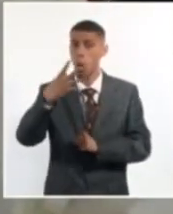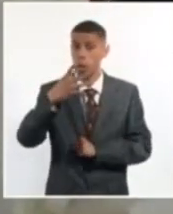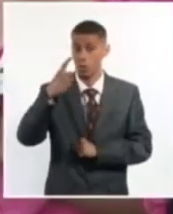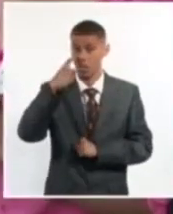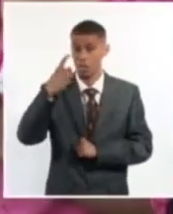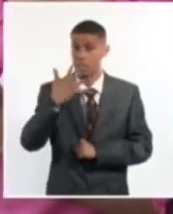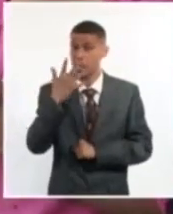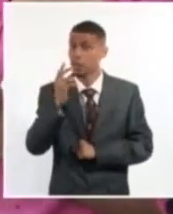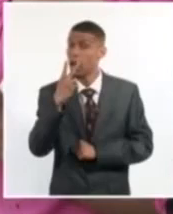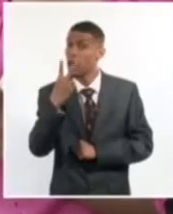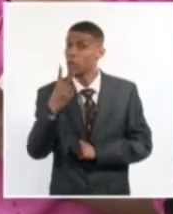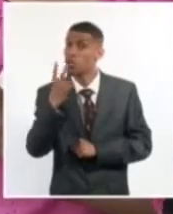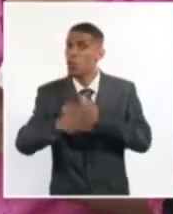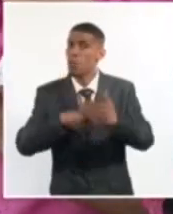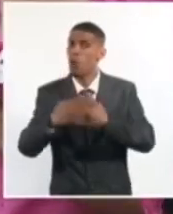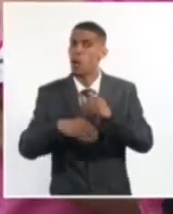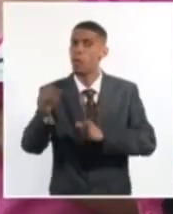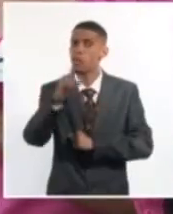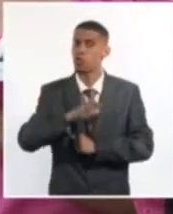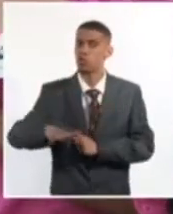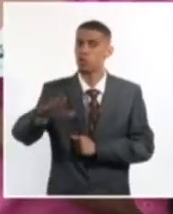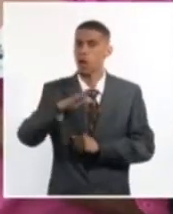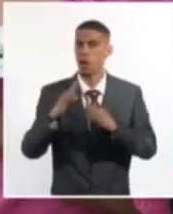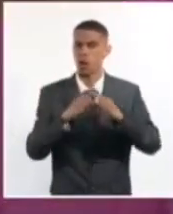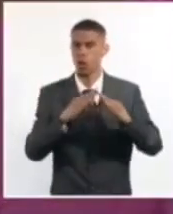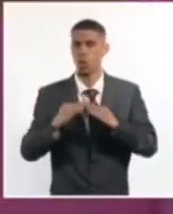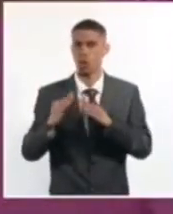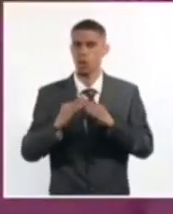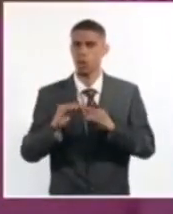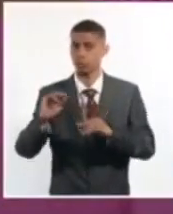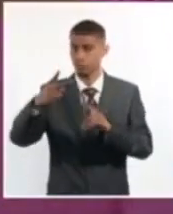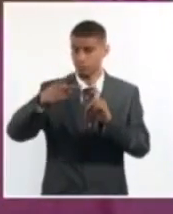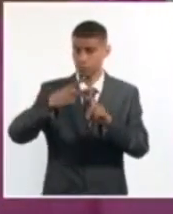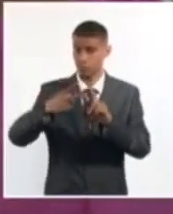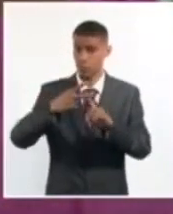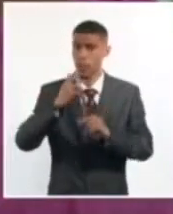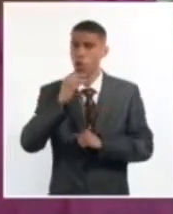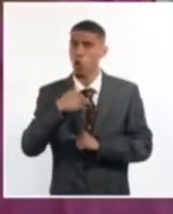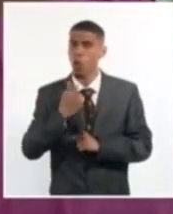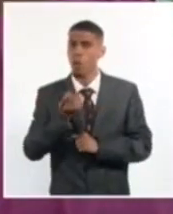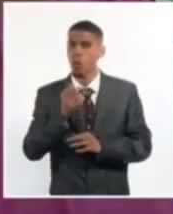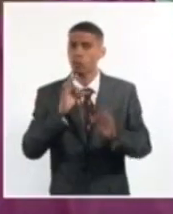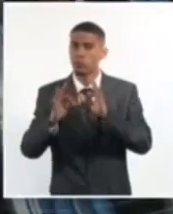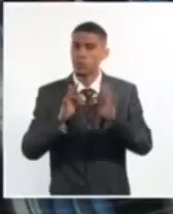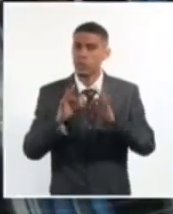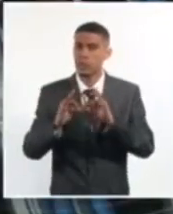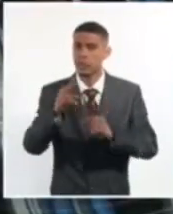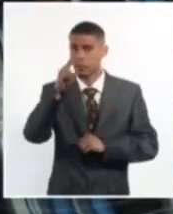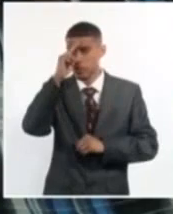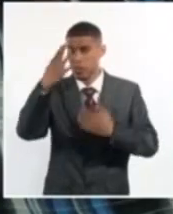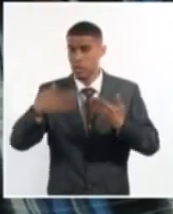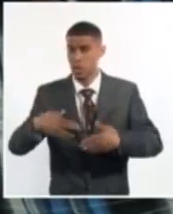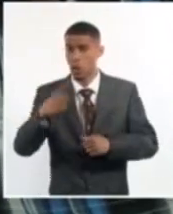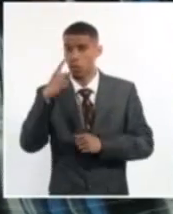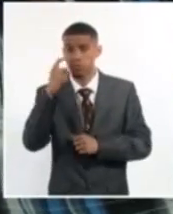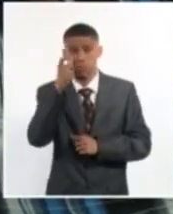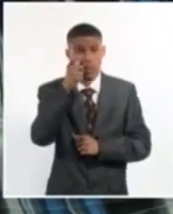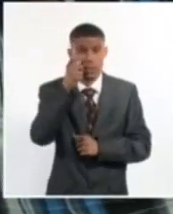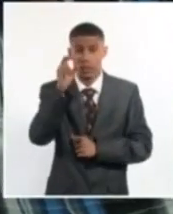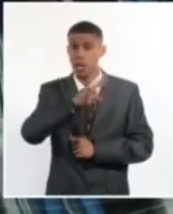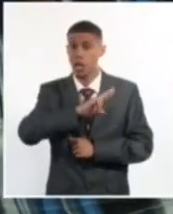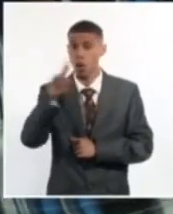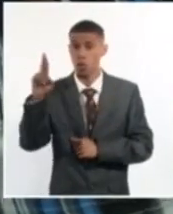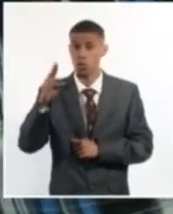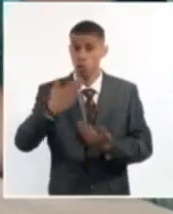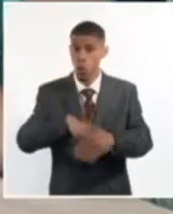atención a los problemas sociales de la comunidad, el fortalecimiento de la labor de prevención y de la vigilancia revolucionaria, así como el